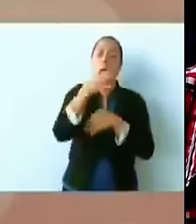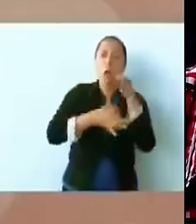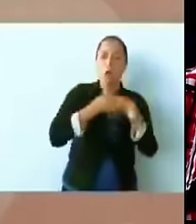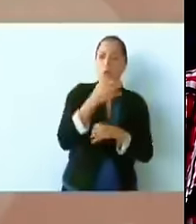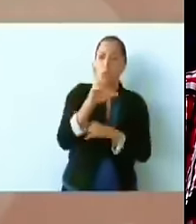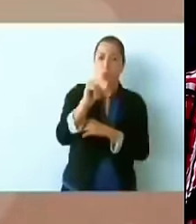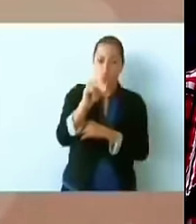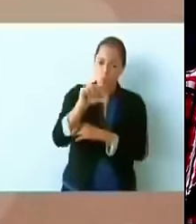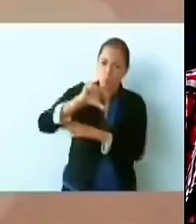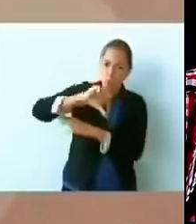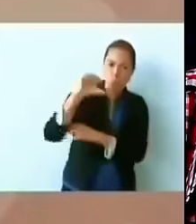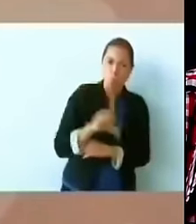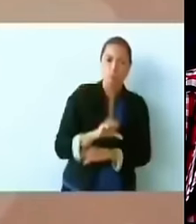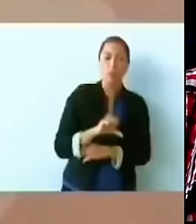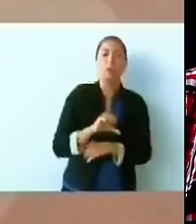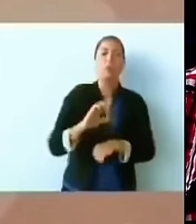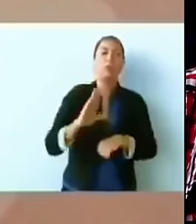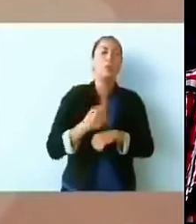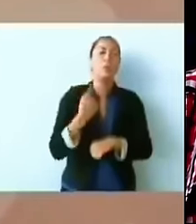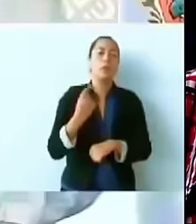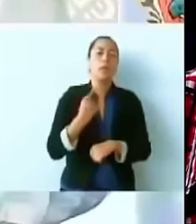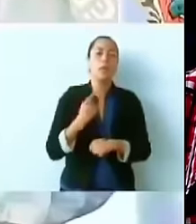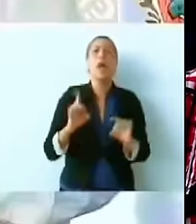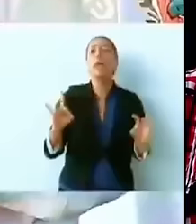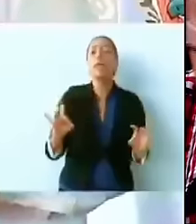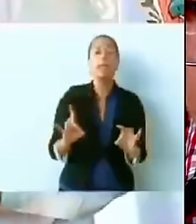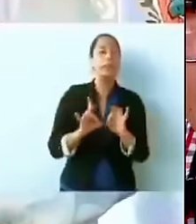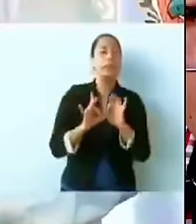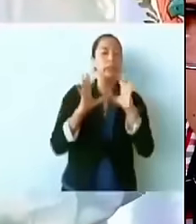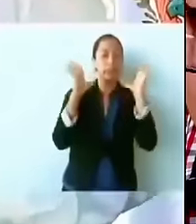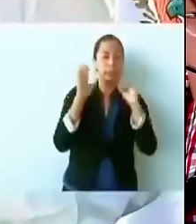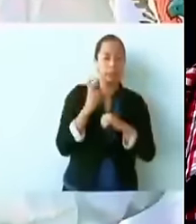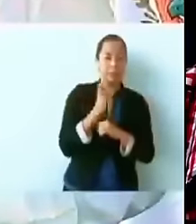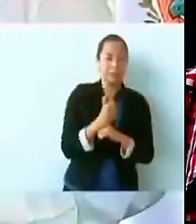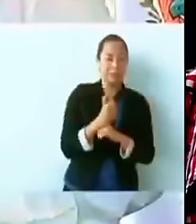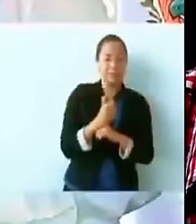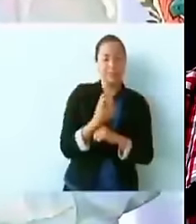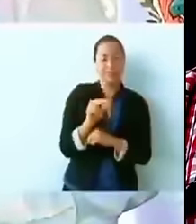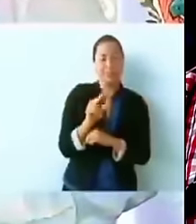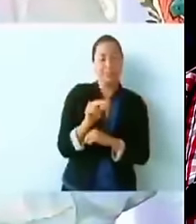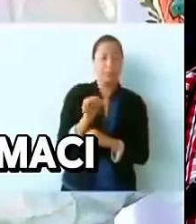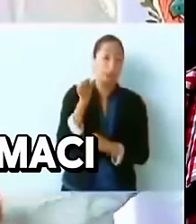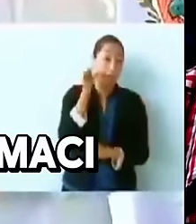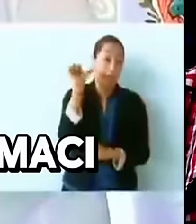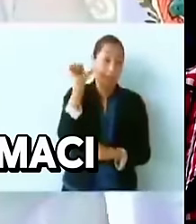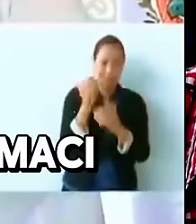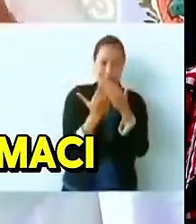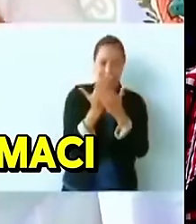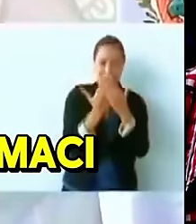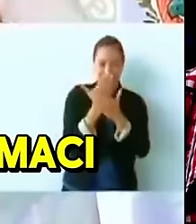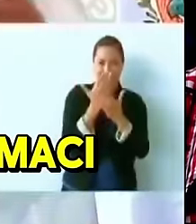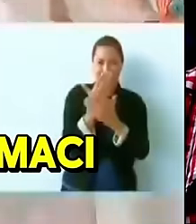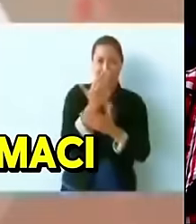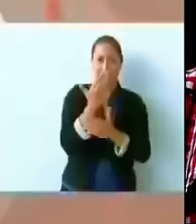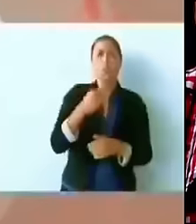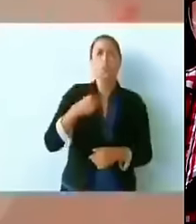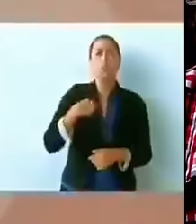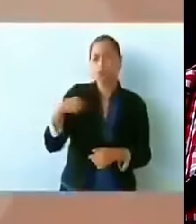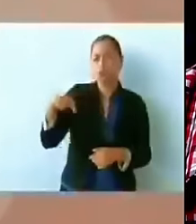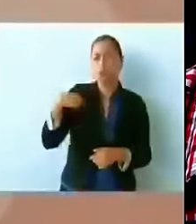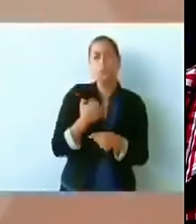porque no hay casualidad. Ayer nosotros en la mañana estábamos pidiendo